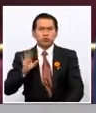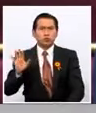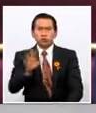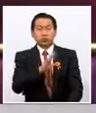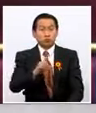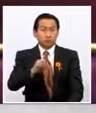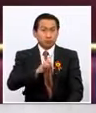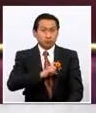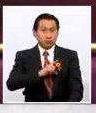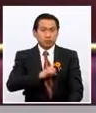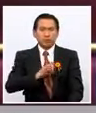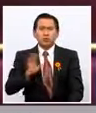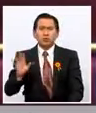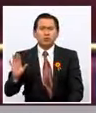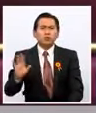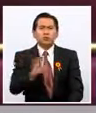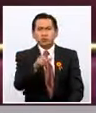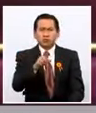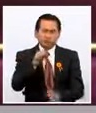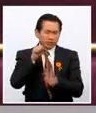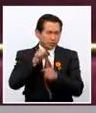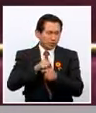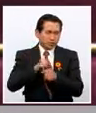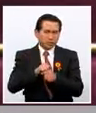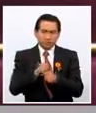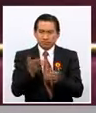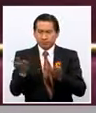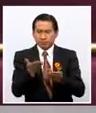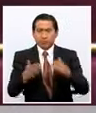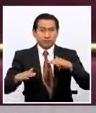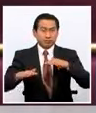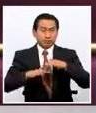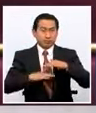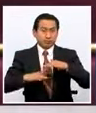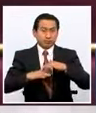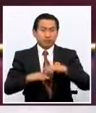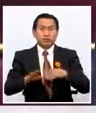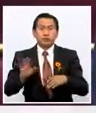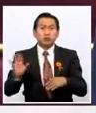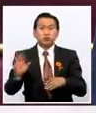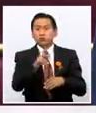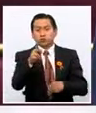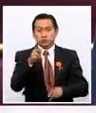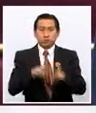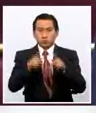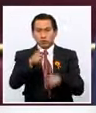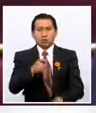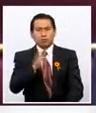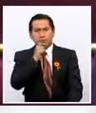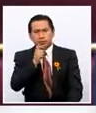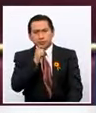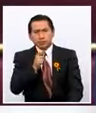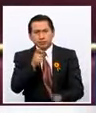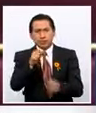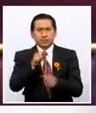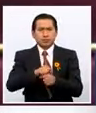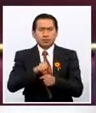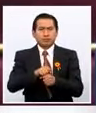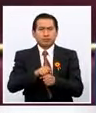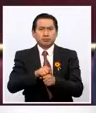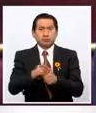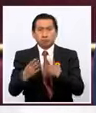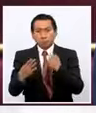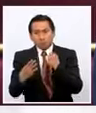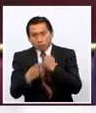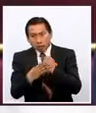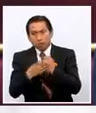de las personas que trabajan en los servicios básicos de las personas que trabajan en la prensa la banca